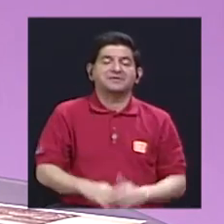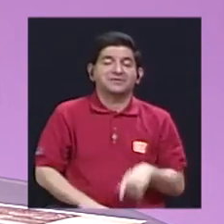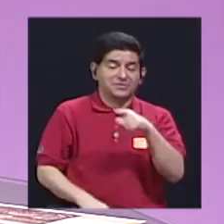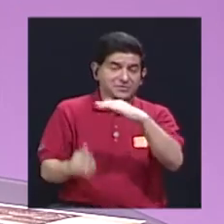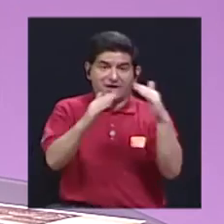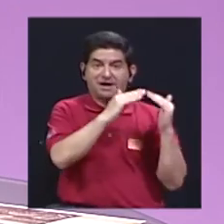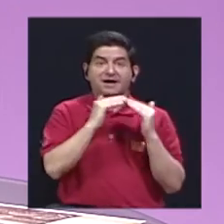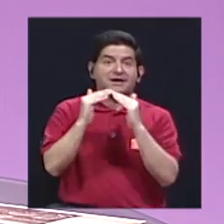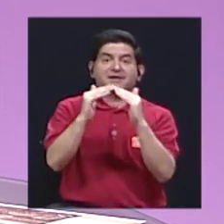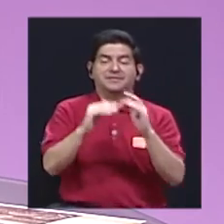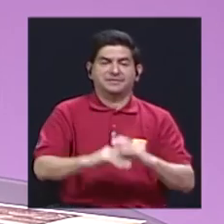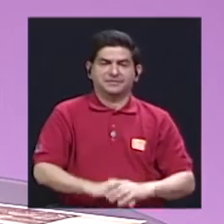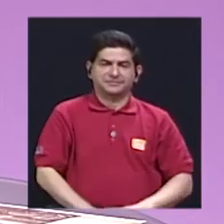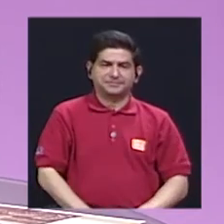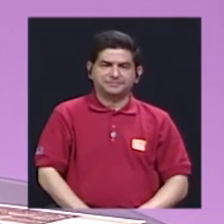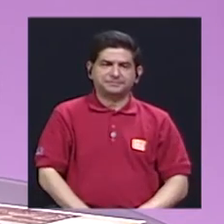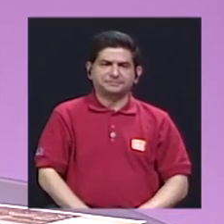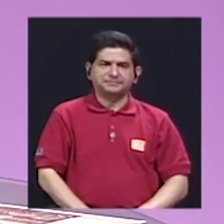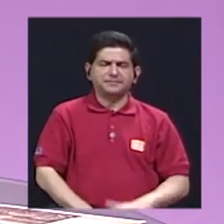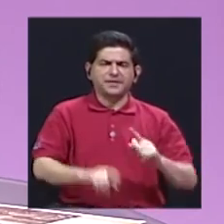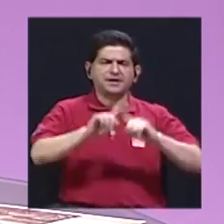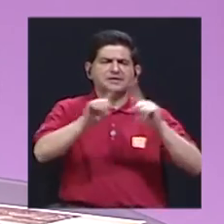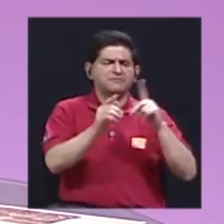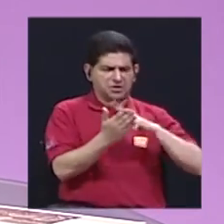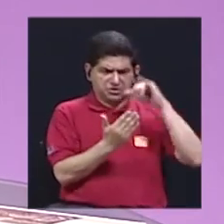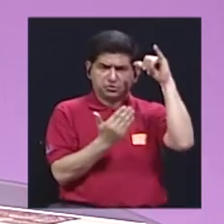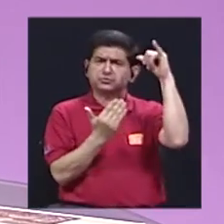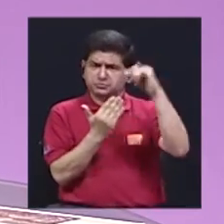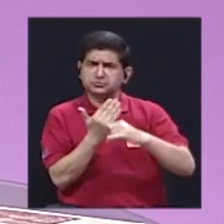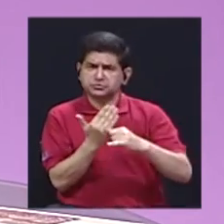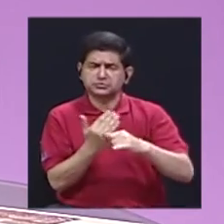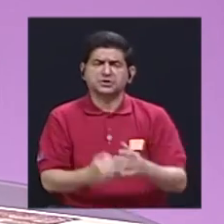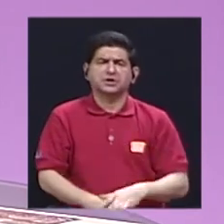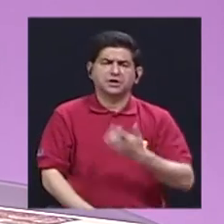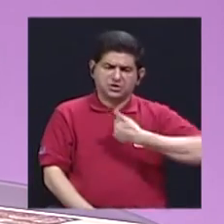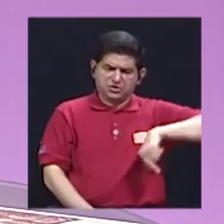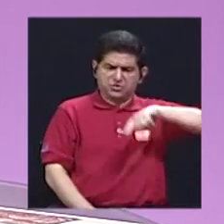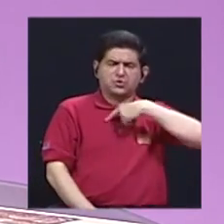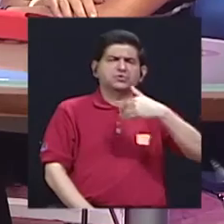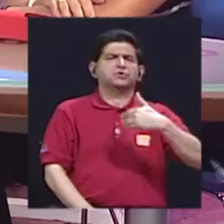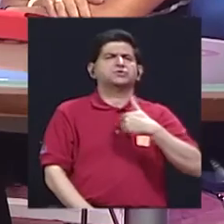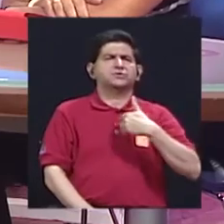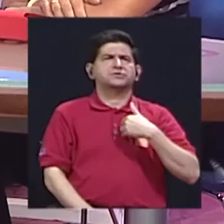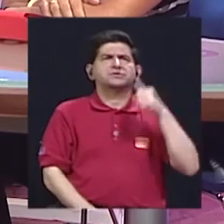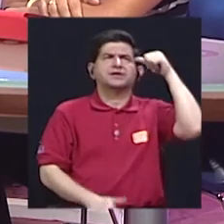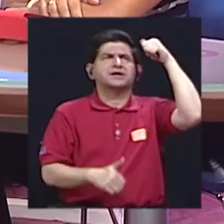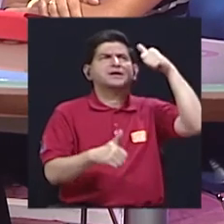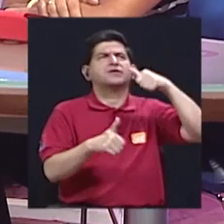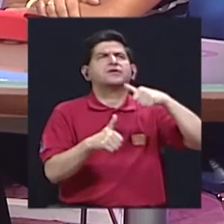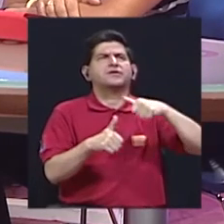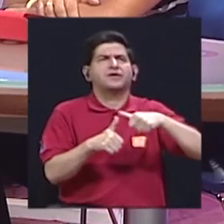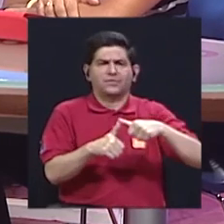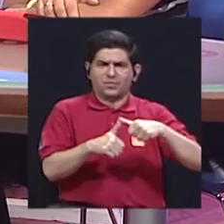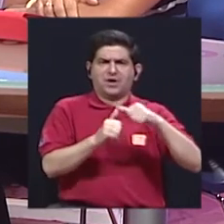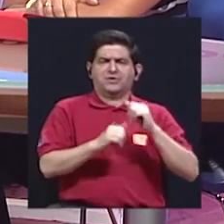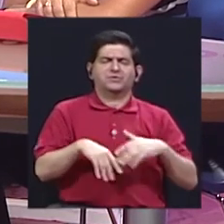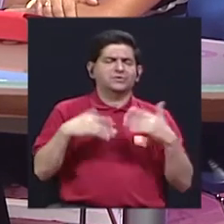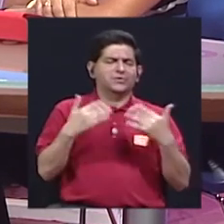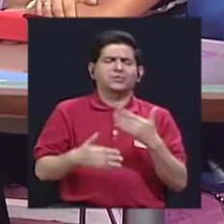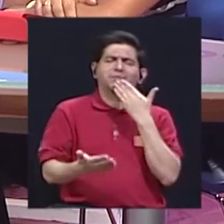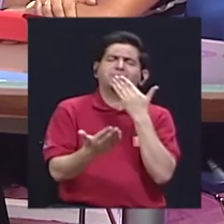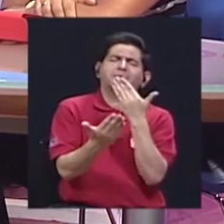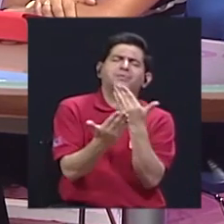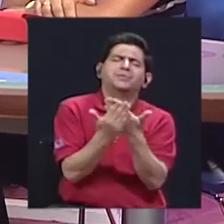barrio hay muchos proyectos que tenemos qué recuerdos este muy